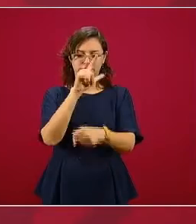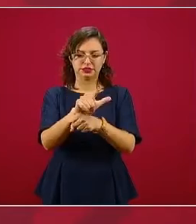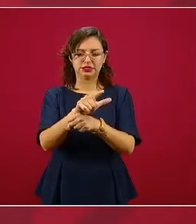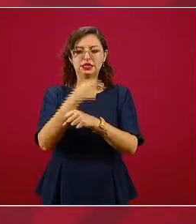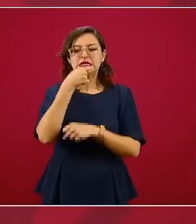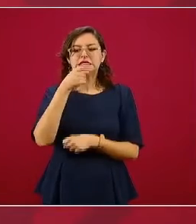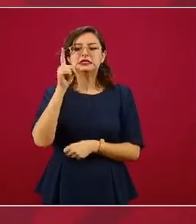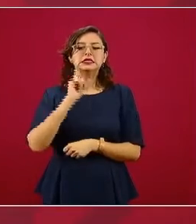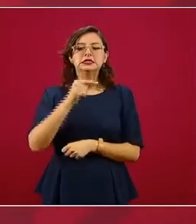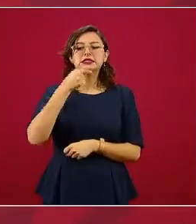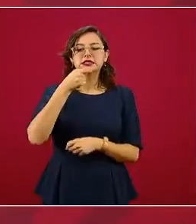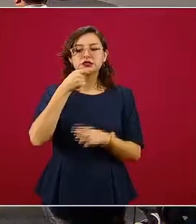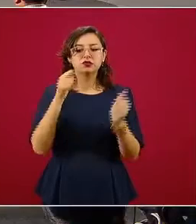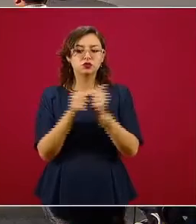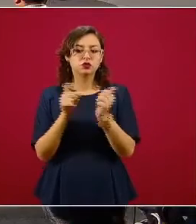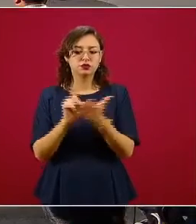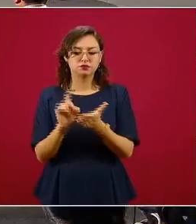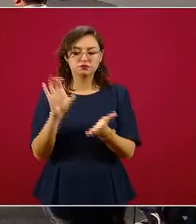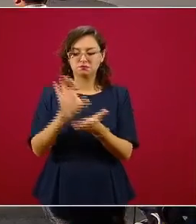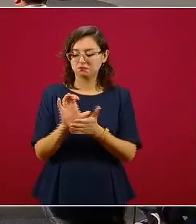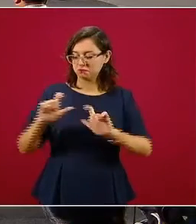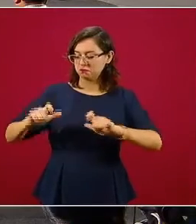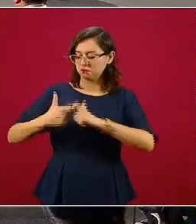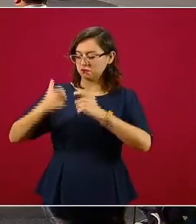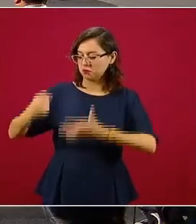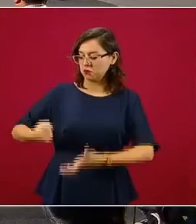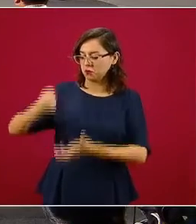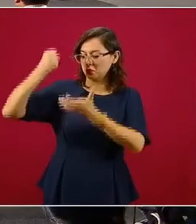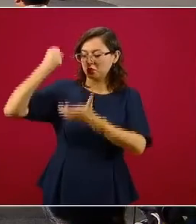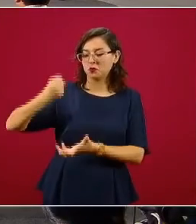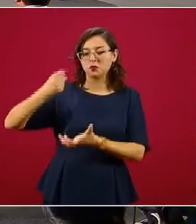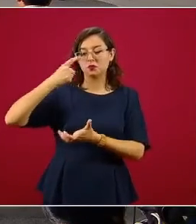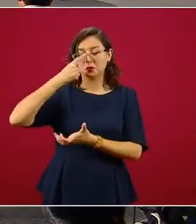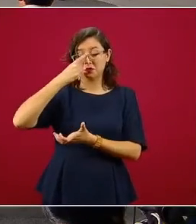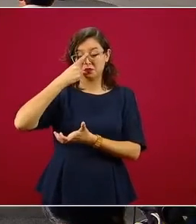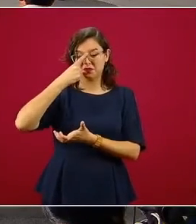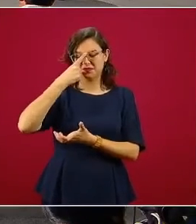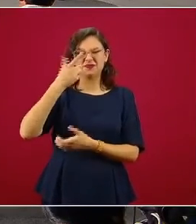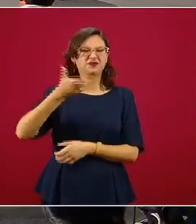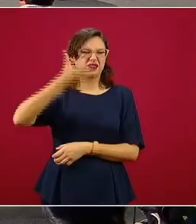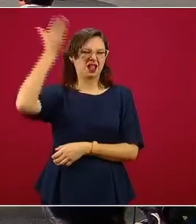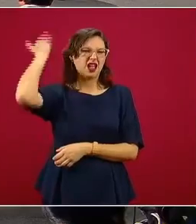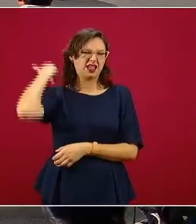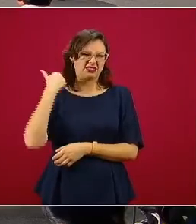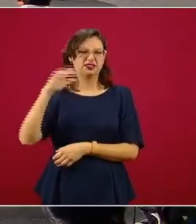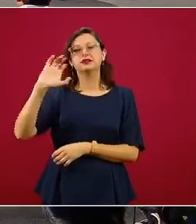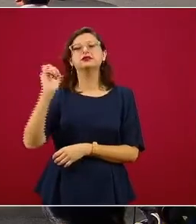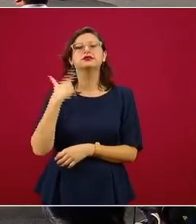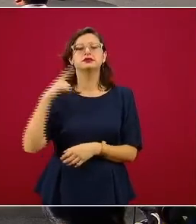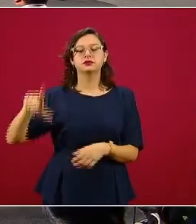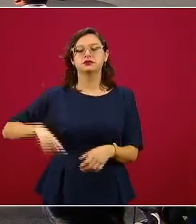para niñas, niños con discapacidad, o lo que hacían antes, ¿no?,